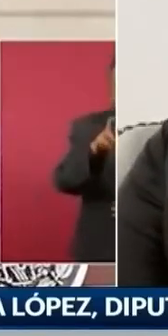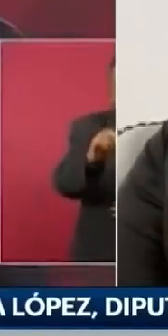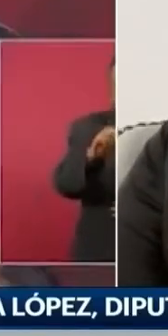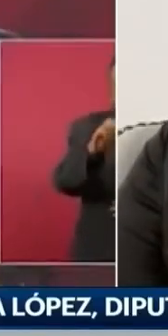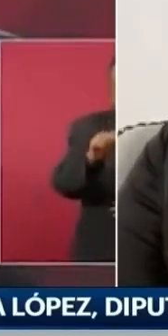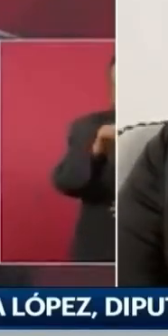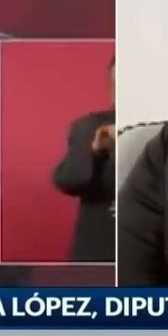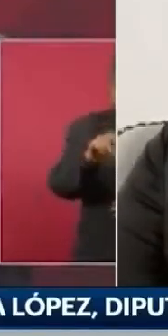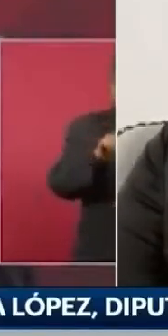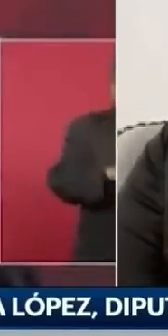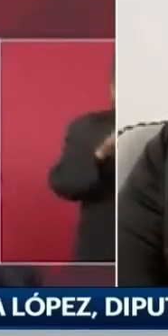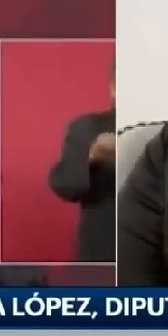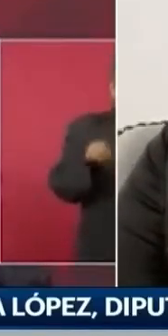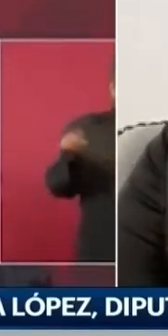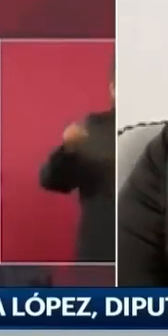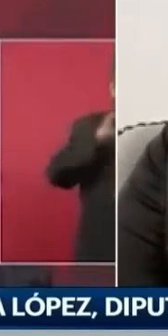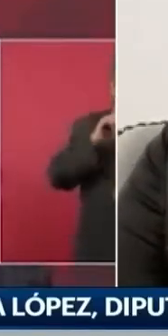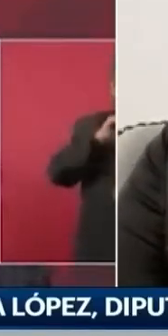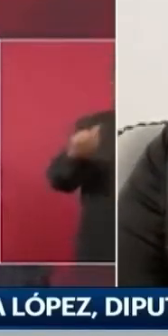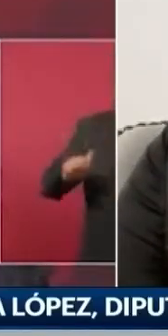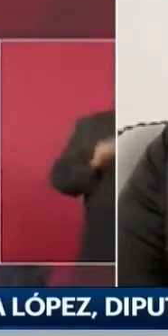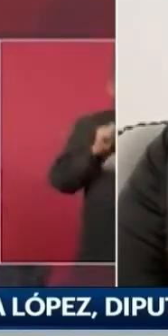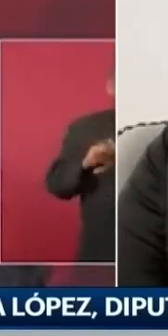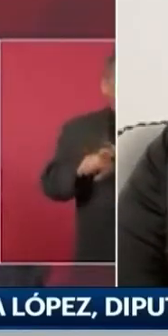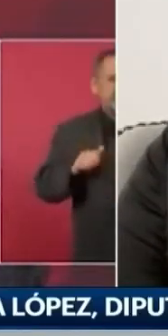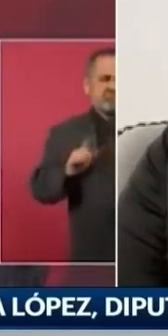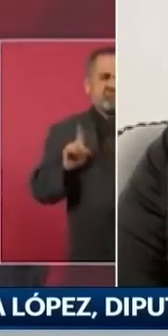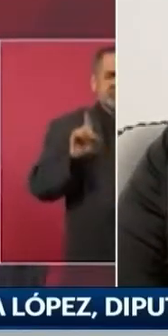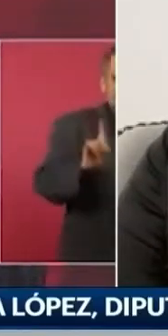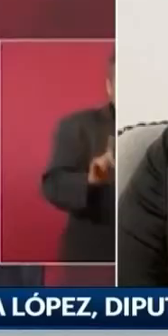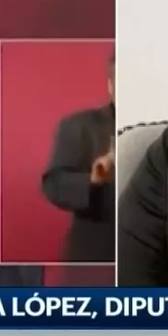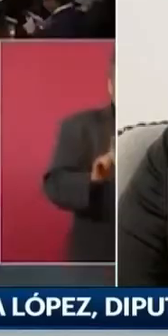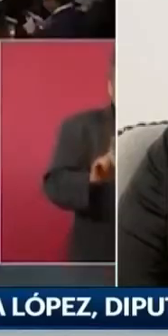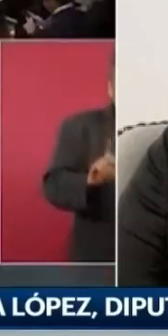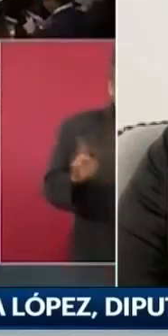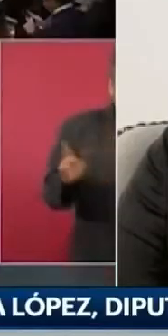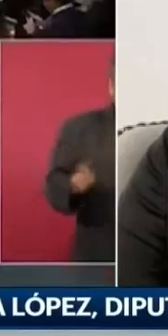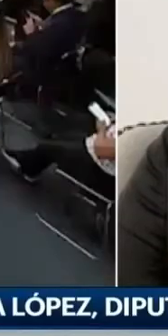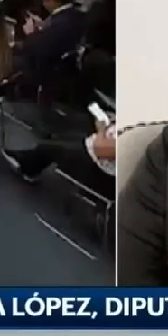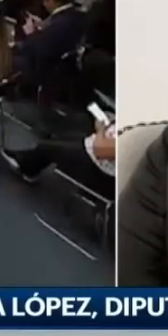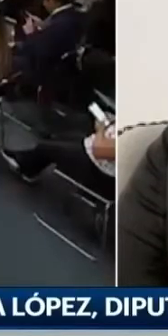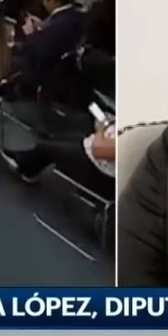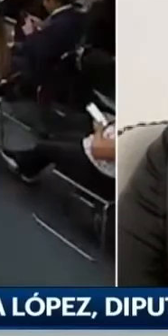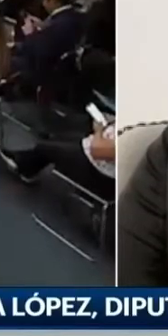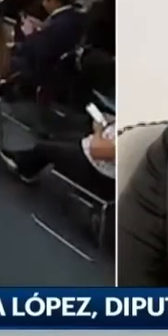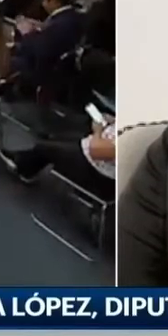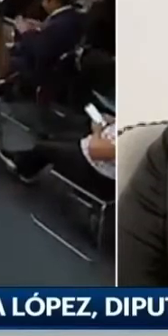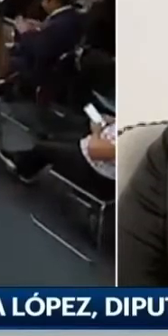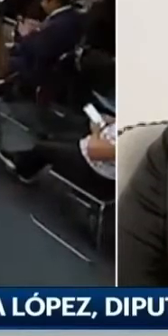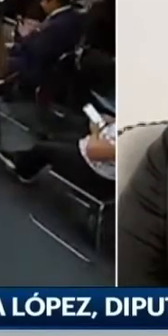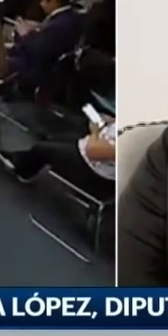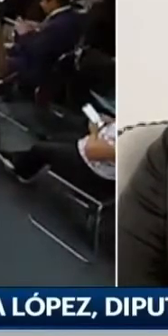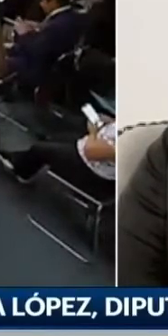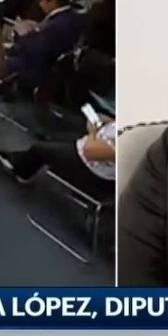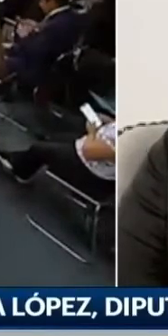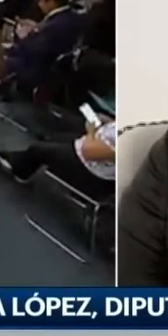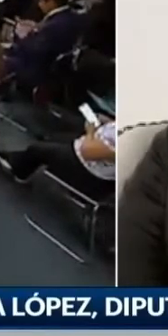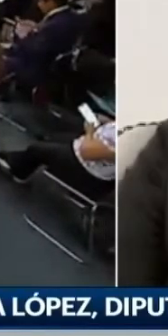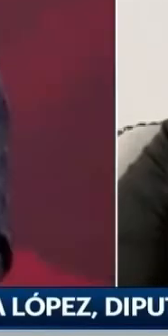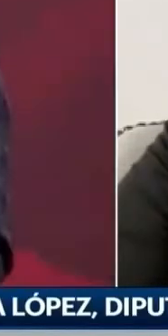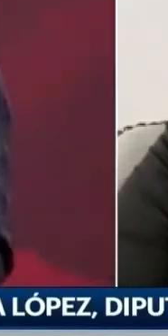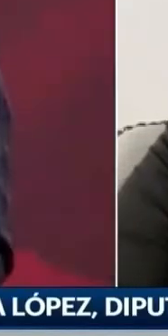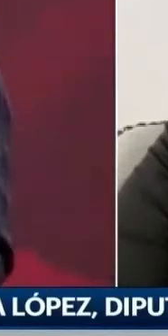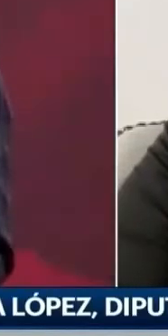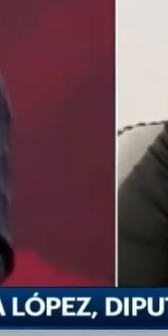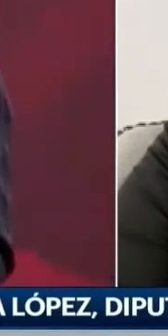el presidente en la mañanera dijo que le iba a entregar la presidencia a Colombia o a Chile, que no a Perú por lo que ocurrió este año,